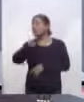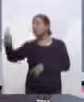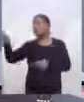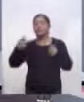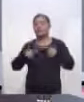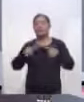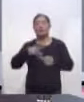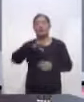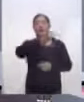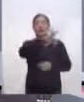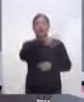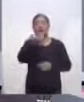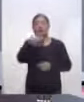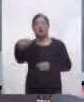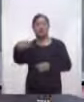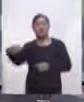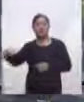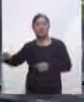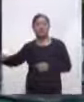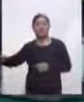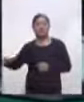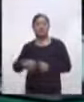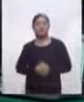se contagie de este virus.